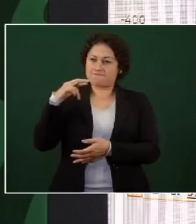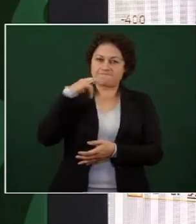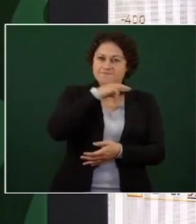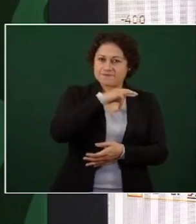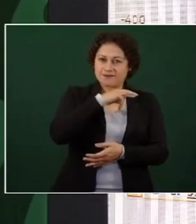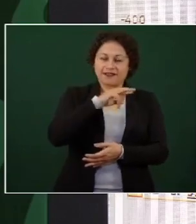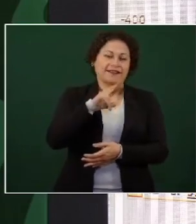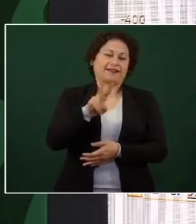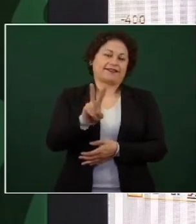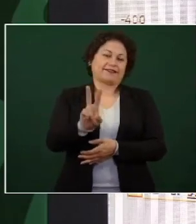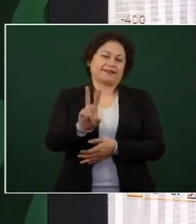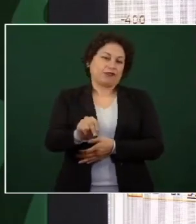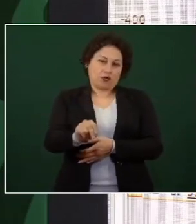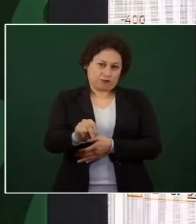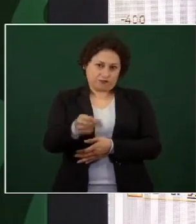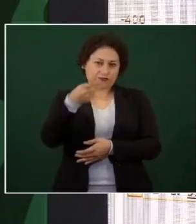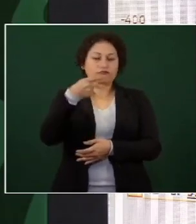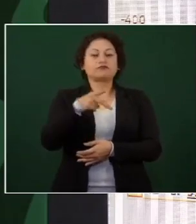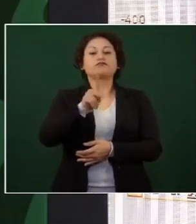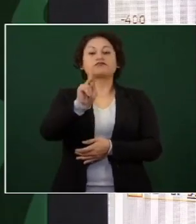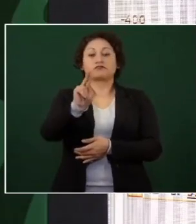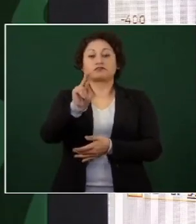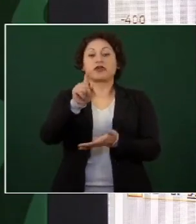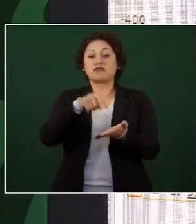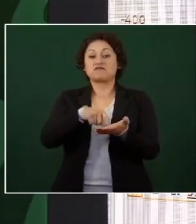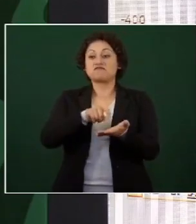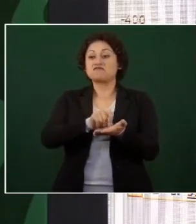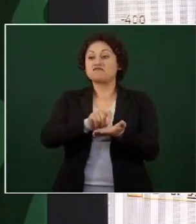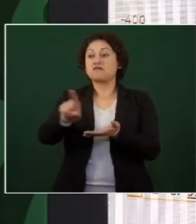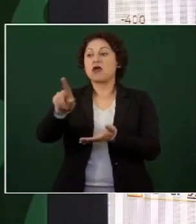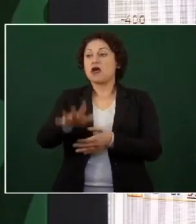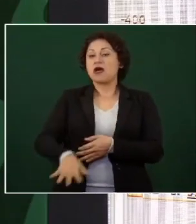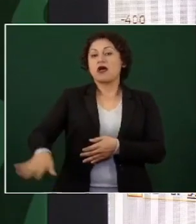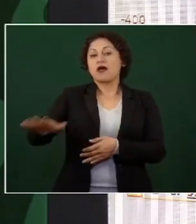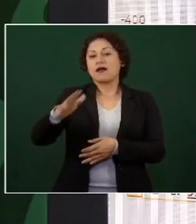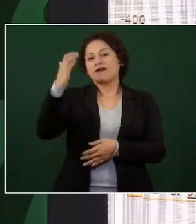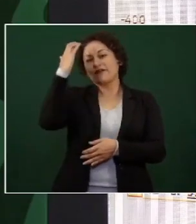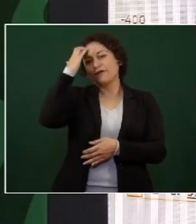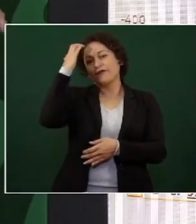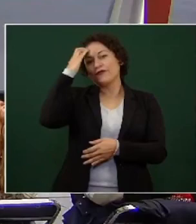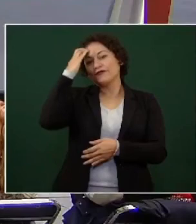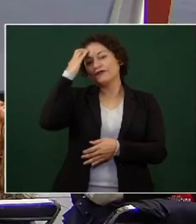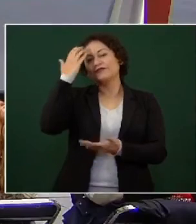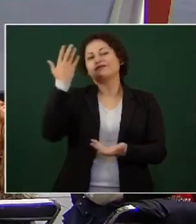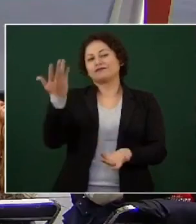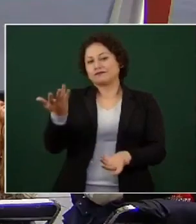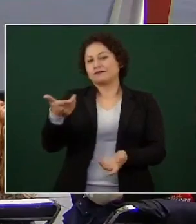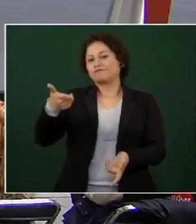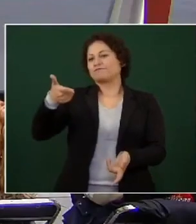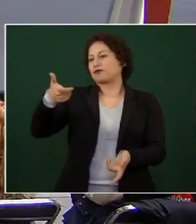Tan exacto, pero era así, se empezó a conocer. Mátalos en caliente. Pues ese era.